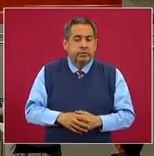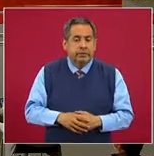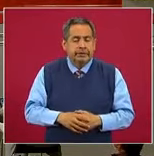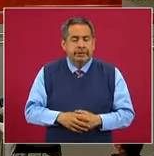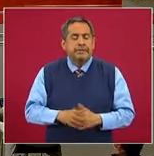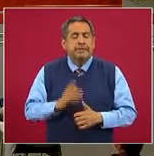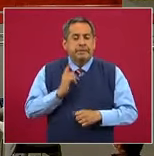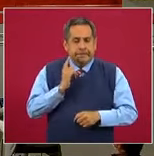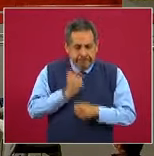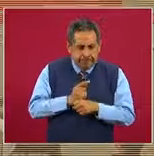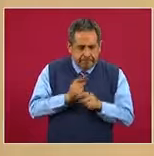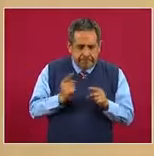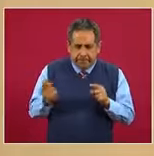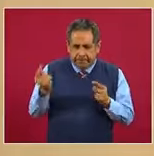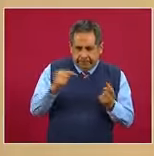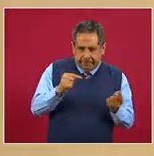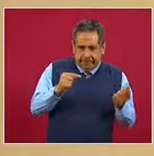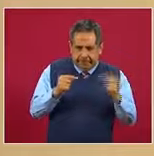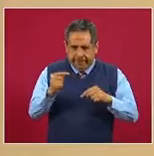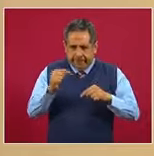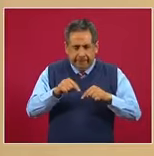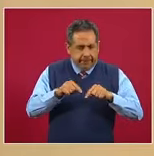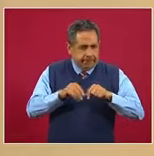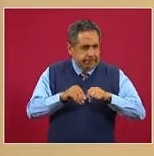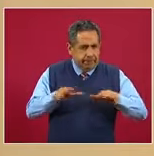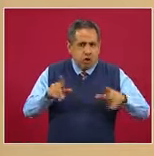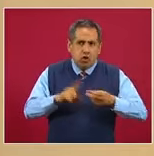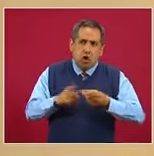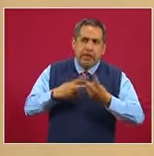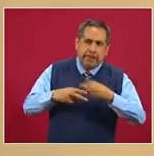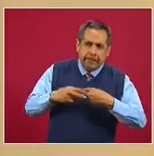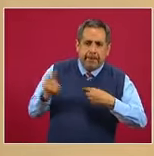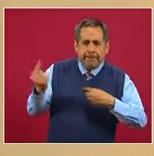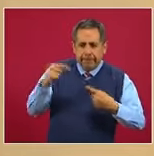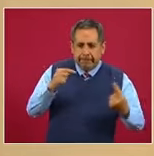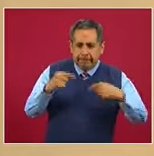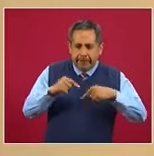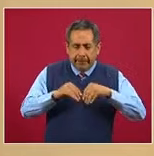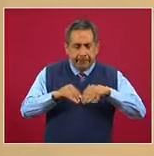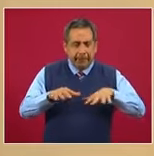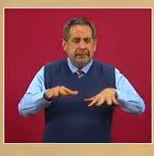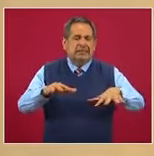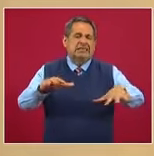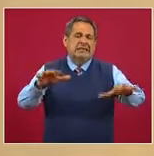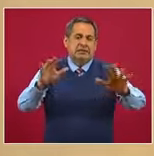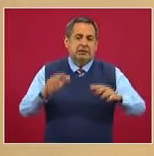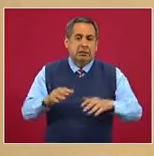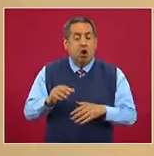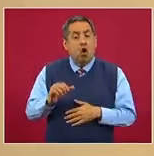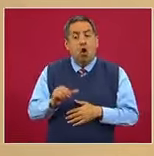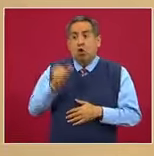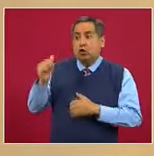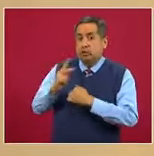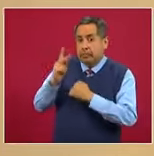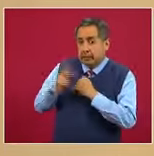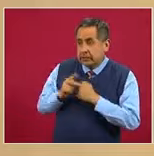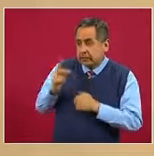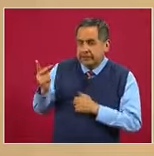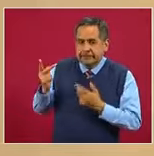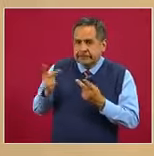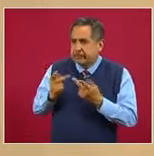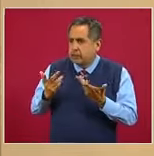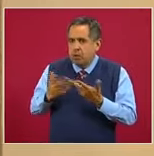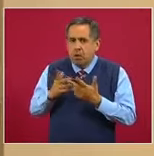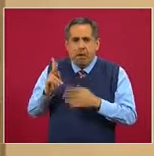que vimos ya las introducciones, fue ahora entonces que empezamos a ver, junto con algunos otros ya países, empezar a montar